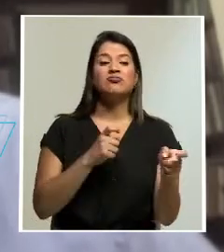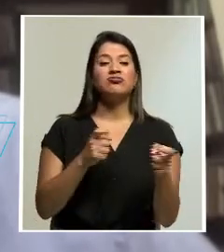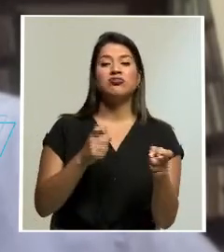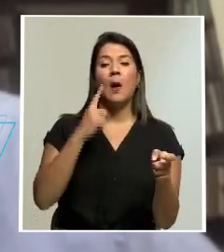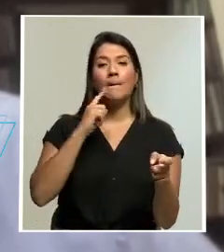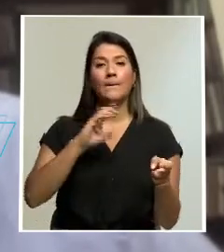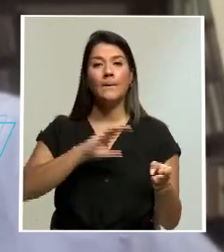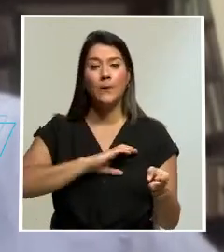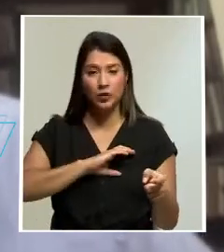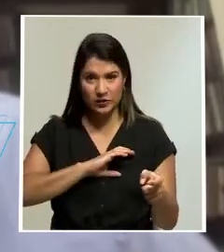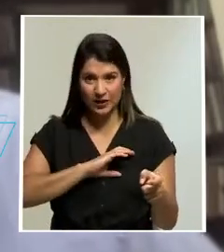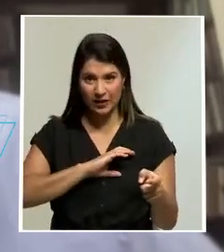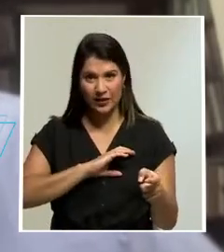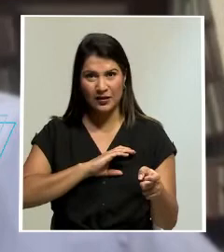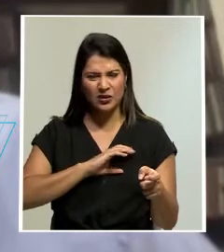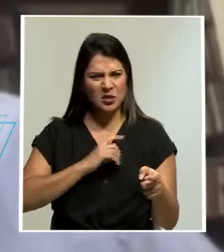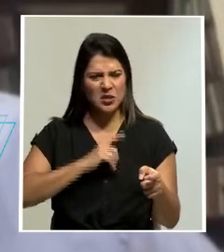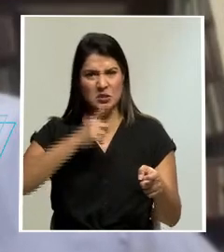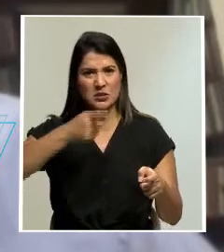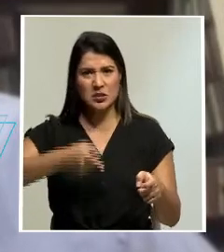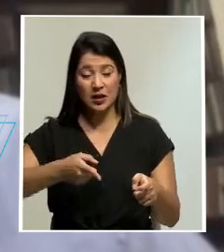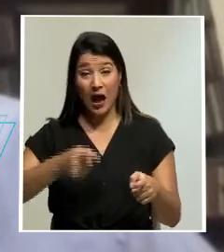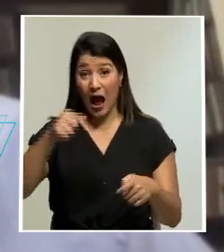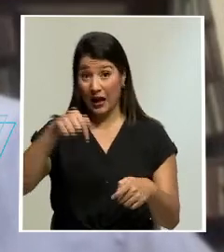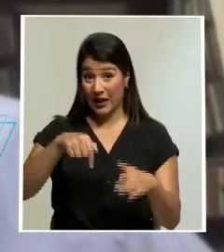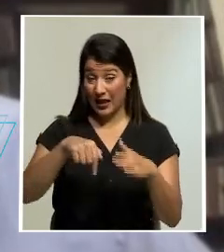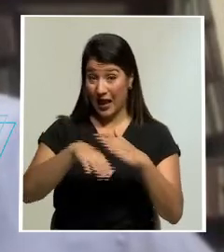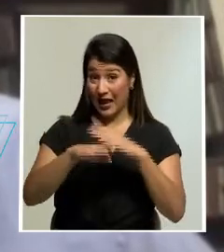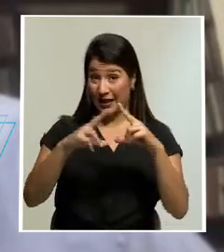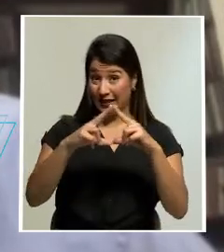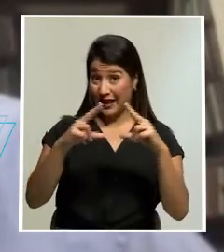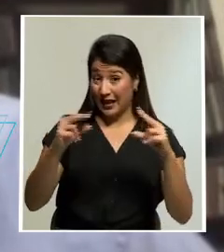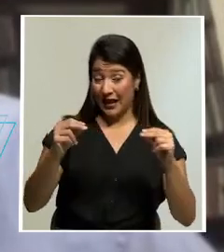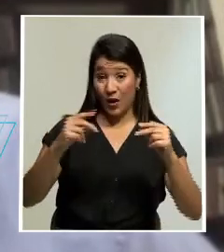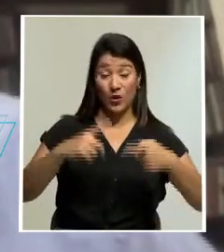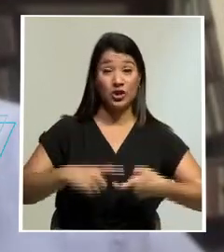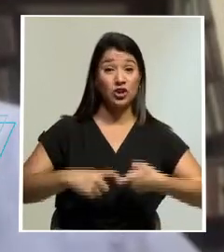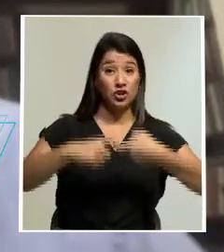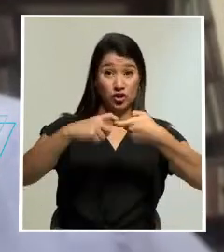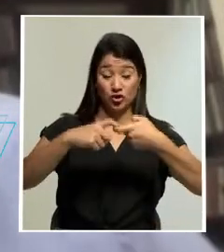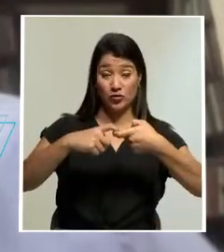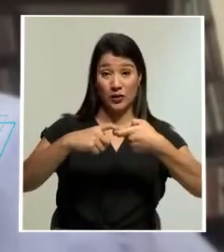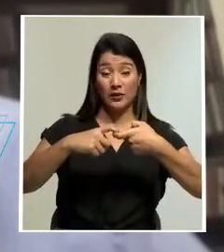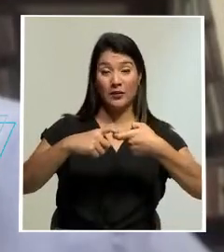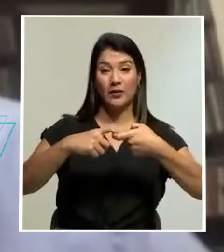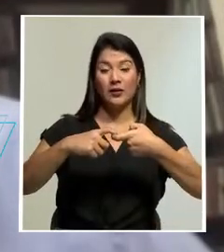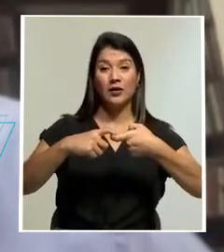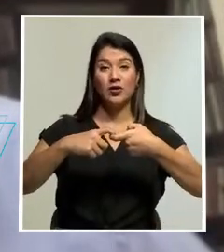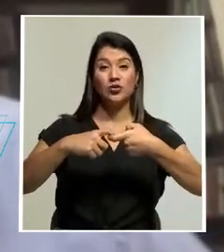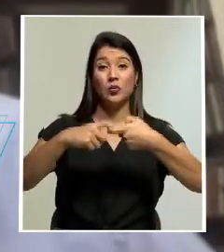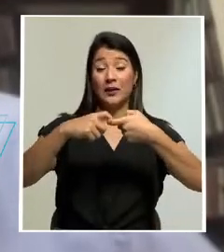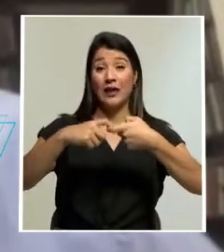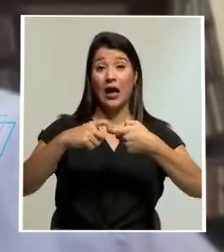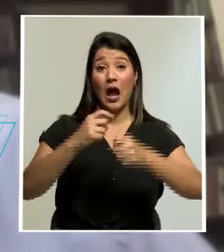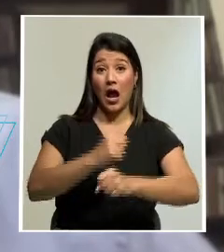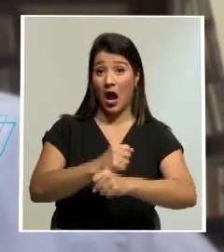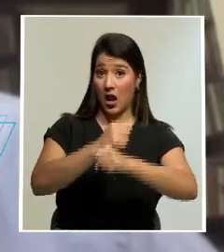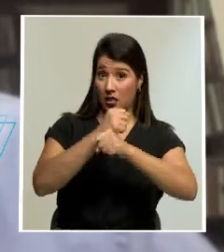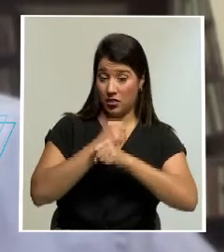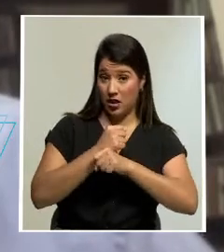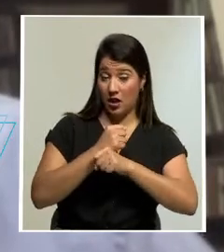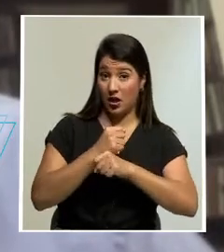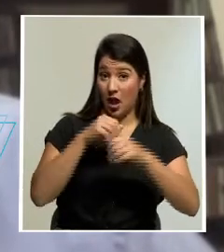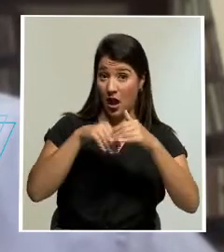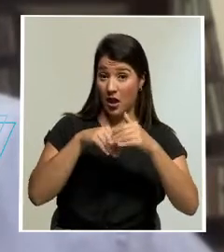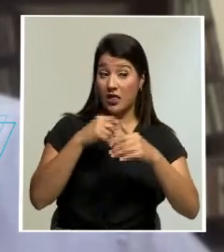estado policial de facto. Aquí en Nicaragua están suspendidas por las vías de hecho las garantías